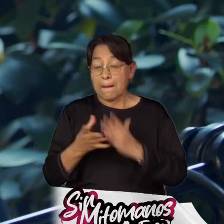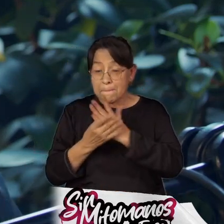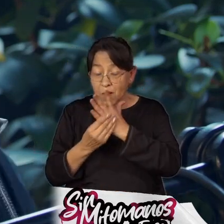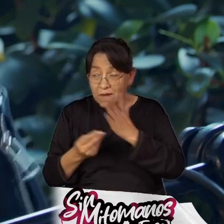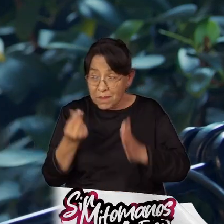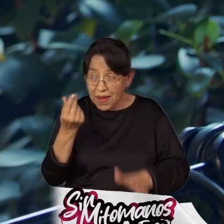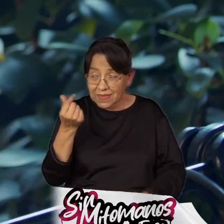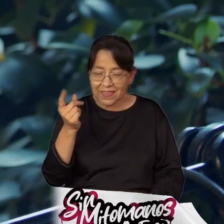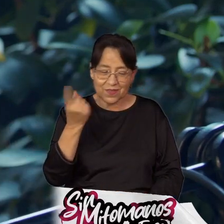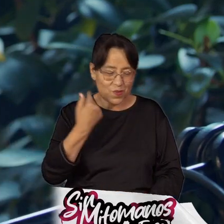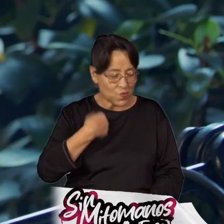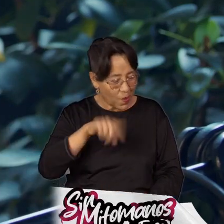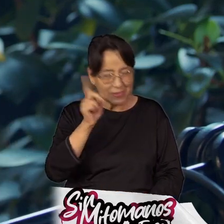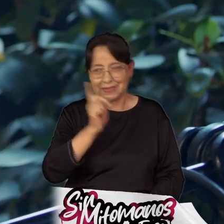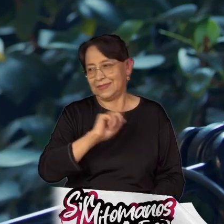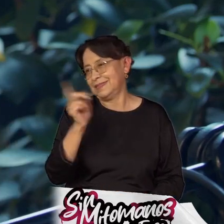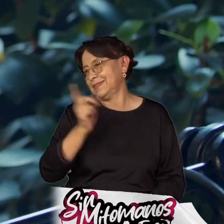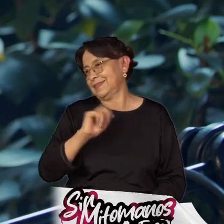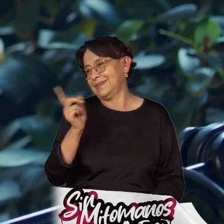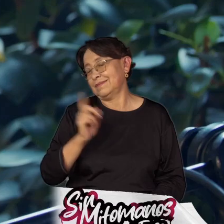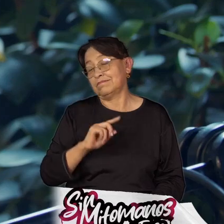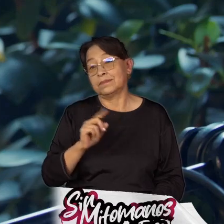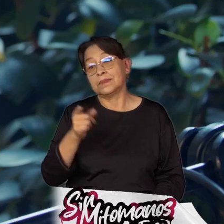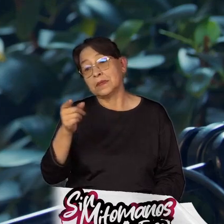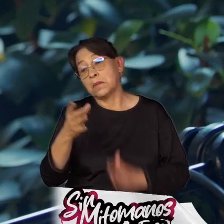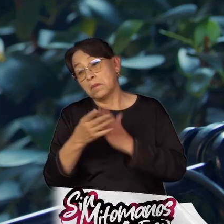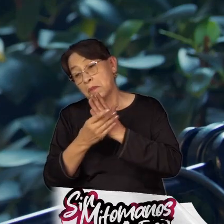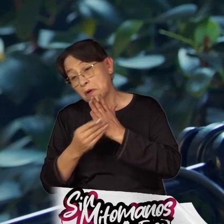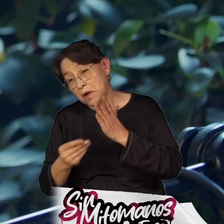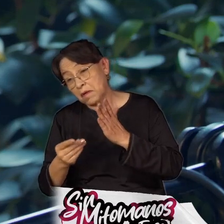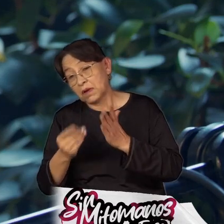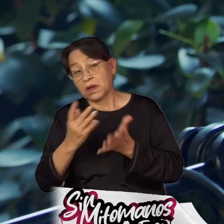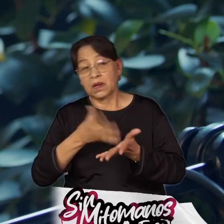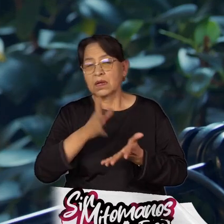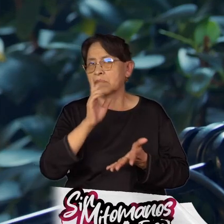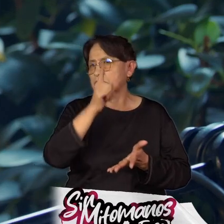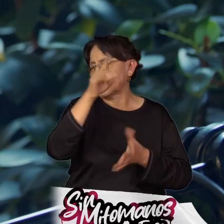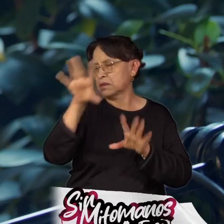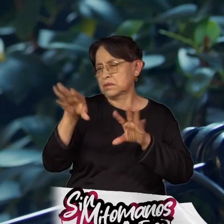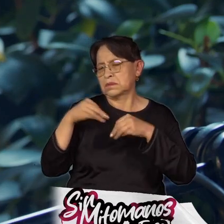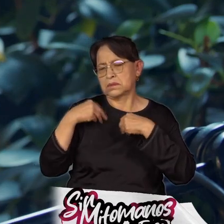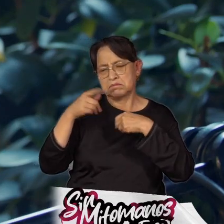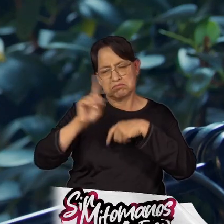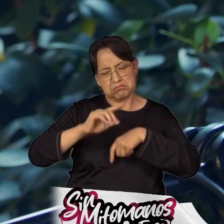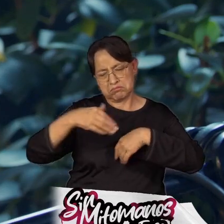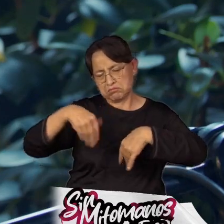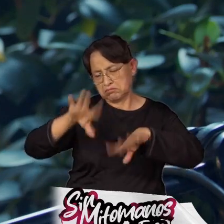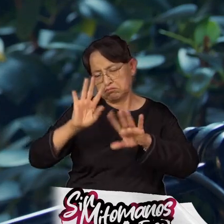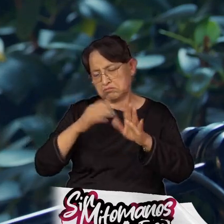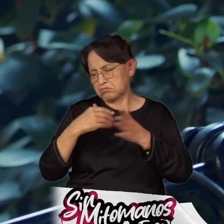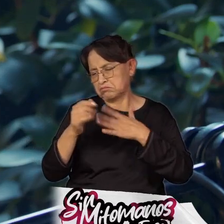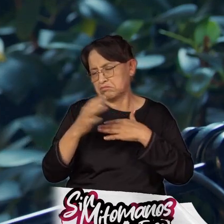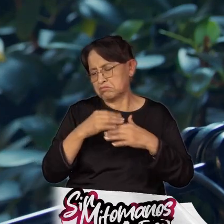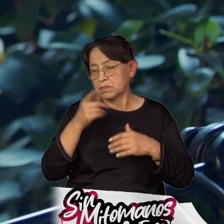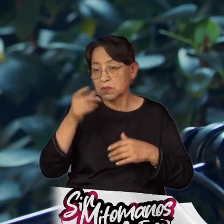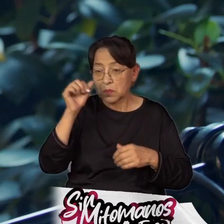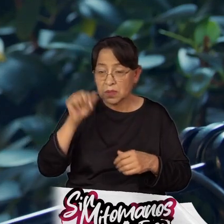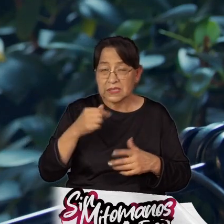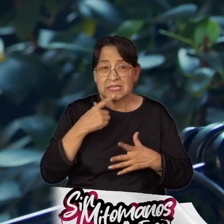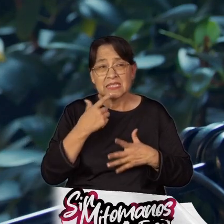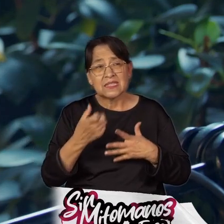que sea pobre realmente lo que a Él le importa. Si eres pobre o no, Él te acepta como eres y acepta tus riquezas o